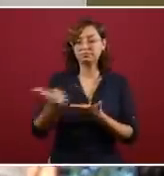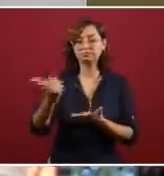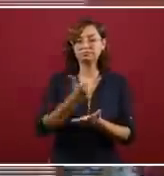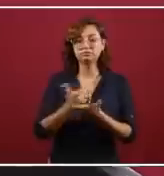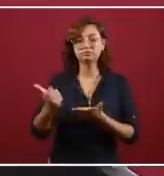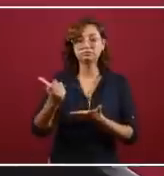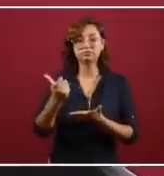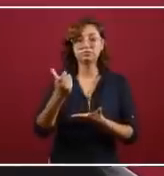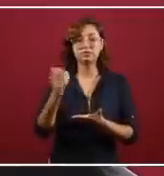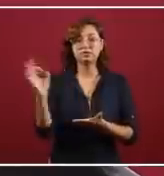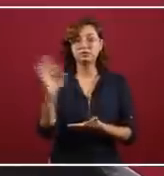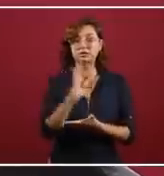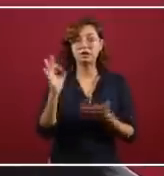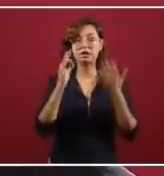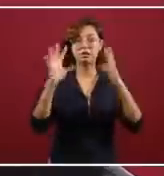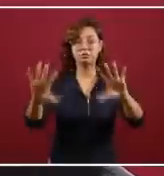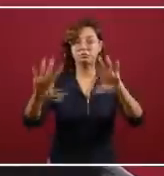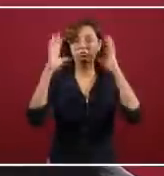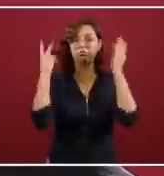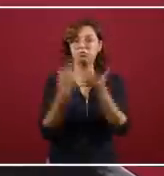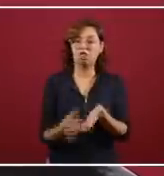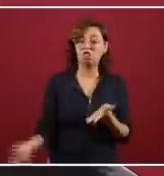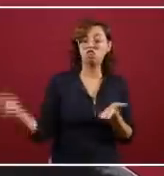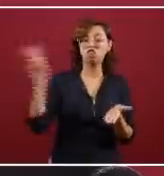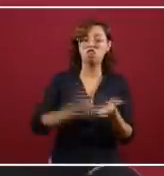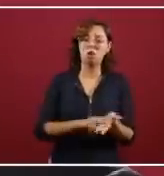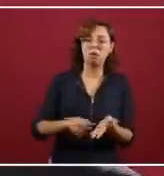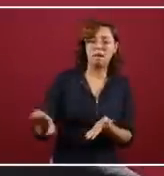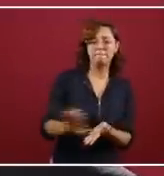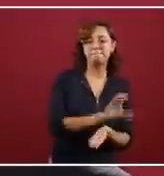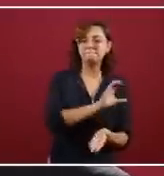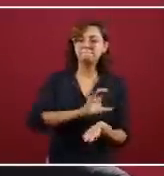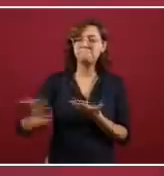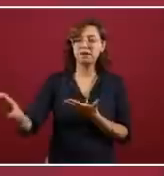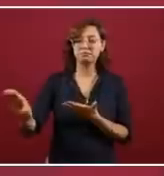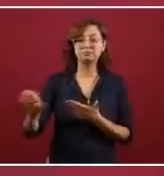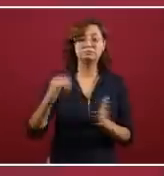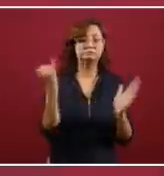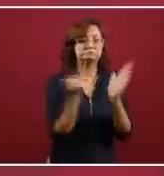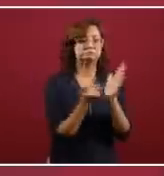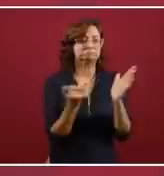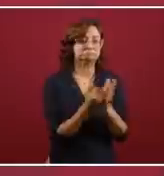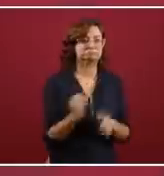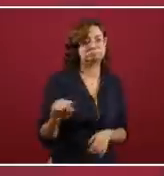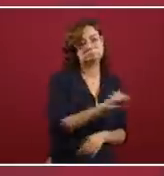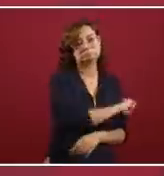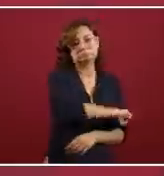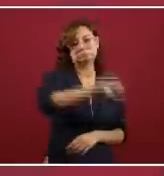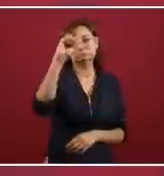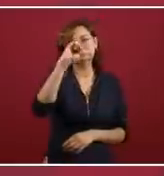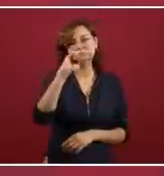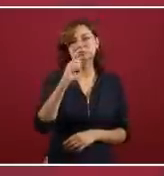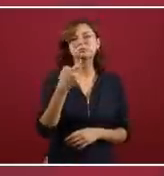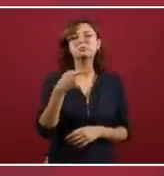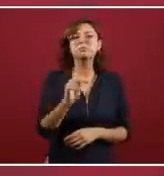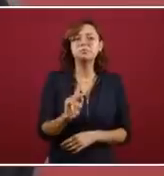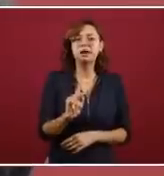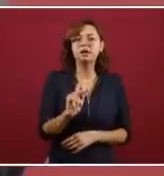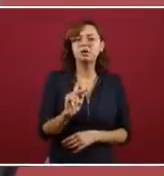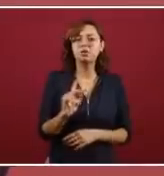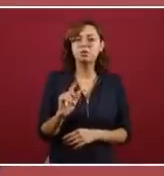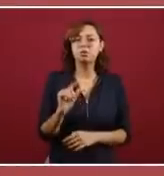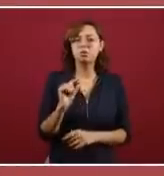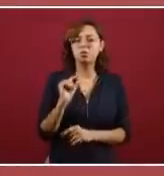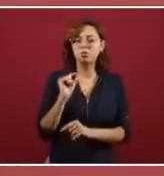podría tener algún efecto inflacionario, pero una recuperación paulatina,